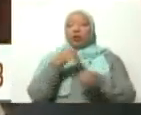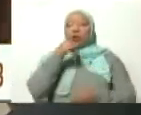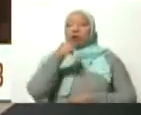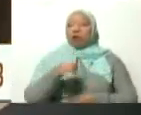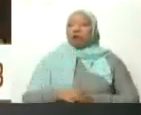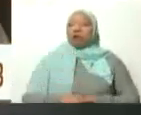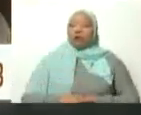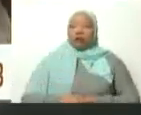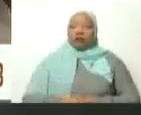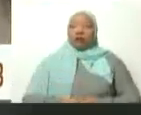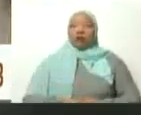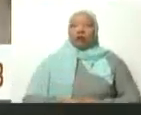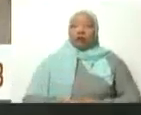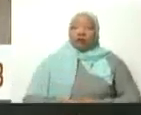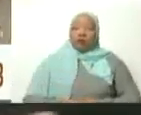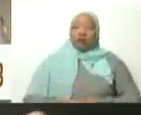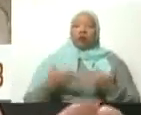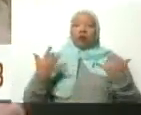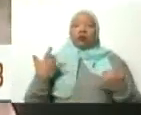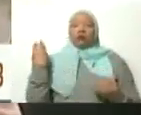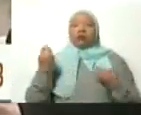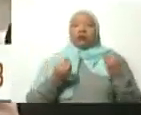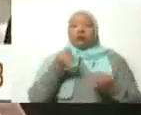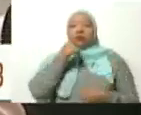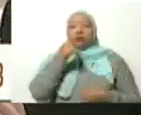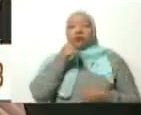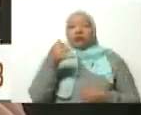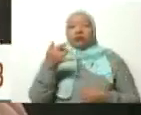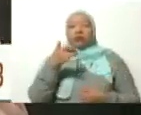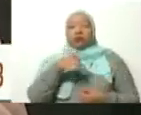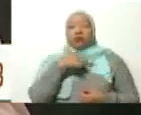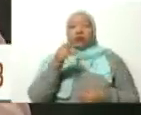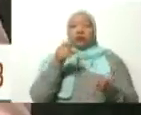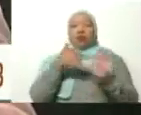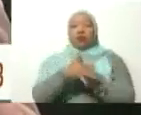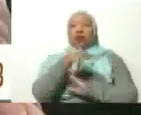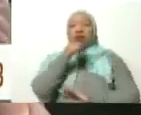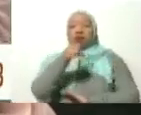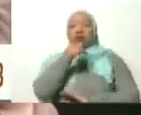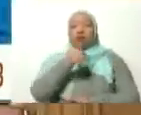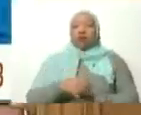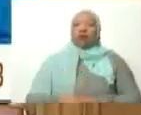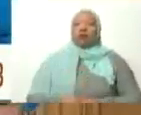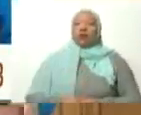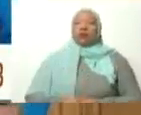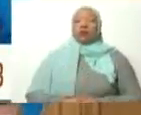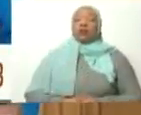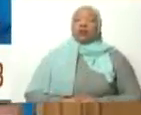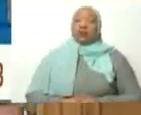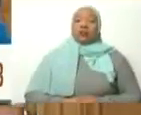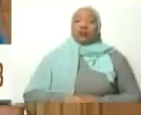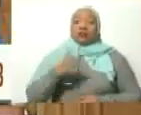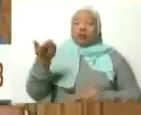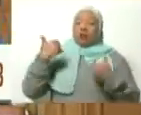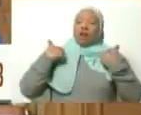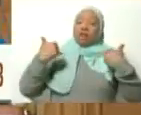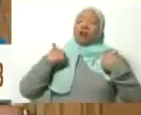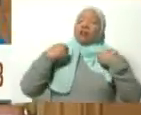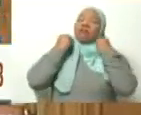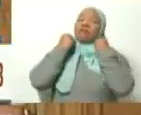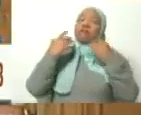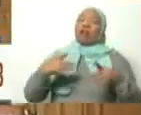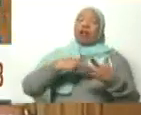adverso. Y podemos por eso decir que hemos derrotado y ha fracasado